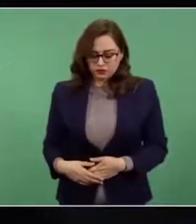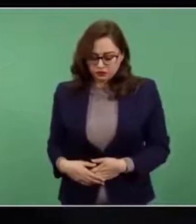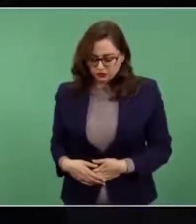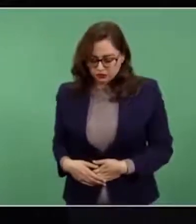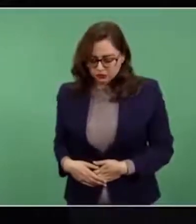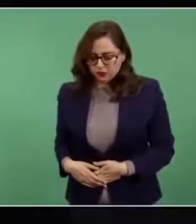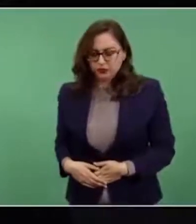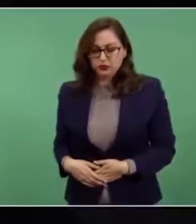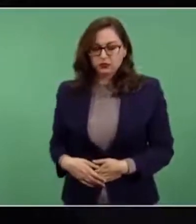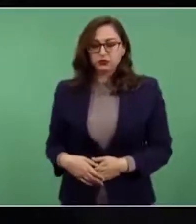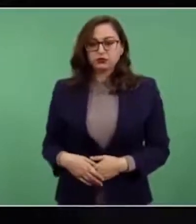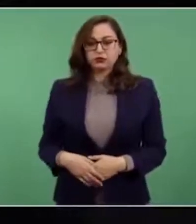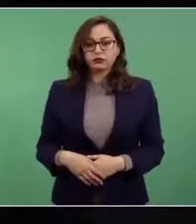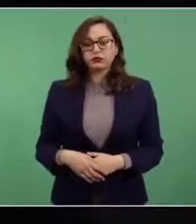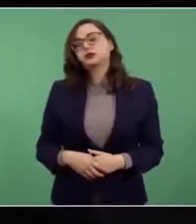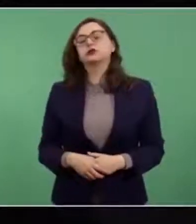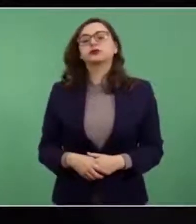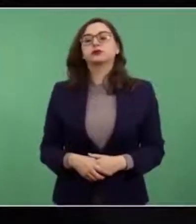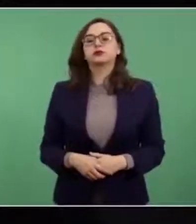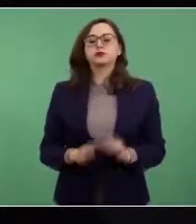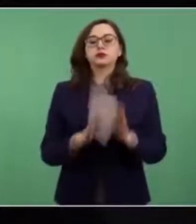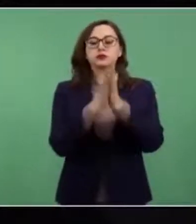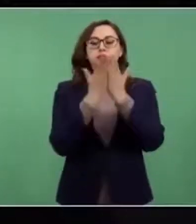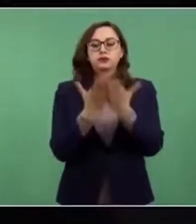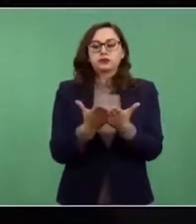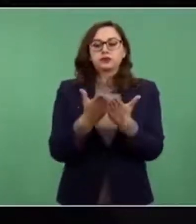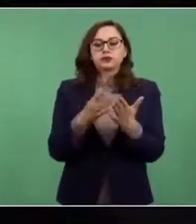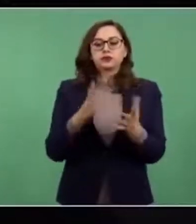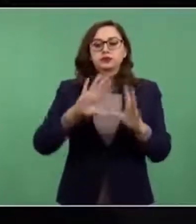Son 21 autores,